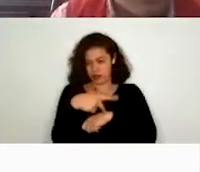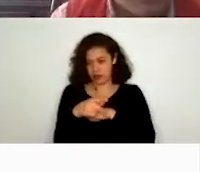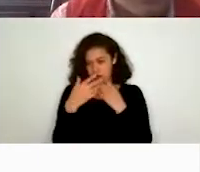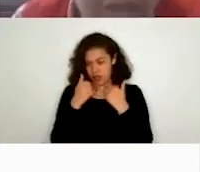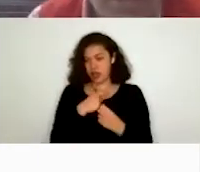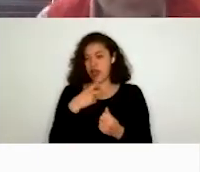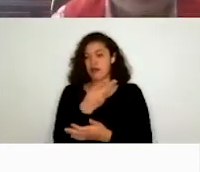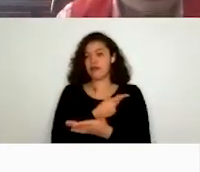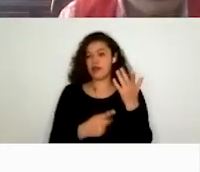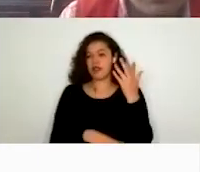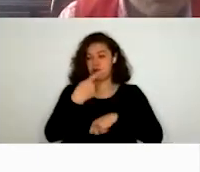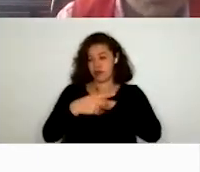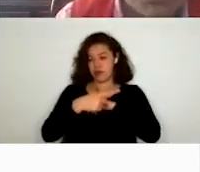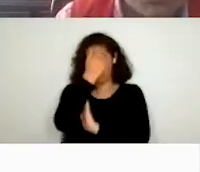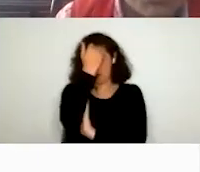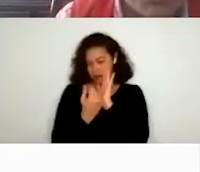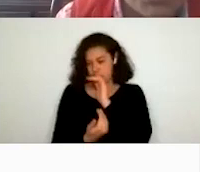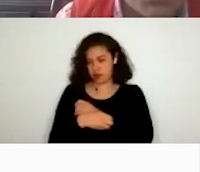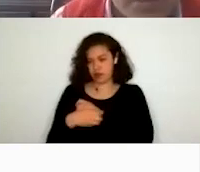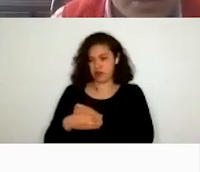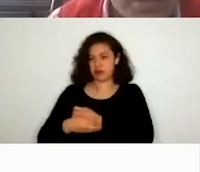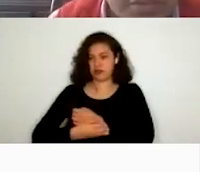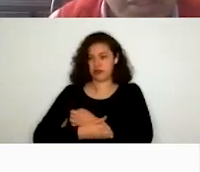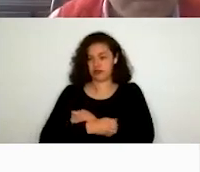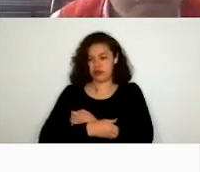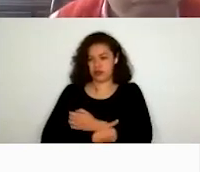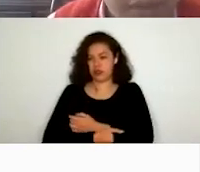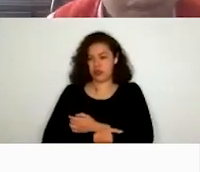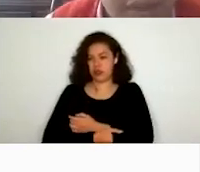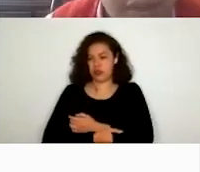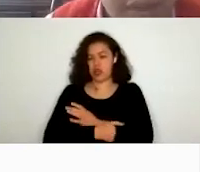de riesgos, vamos a hablar del Comité Interno de Protección Civil,